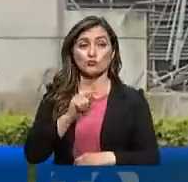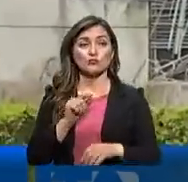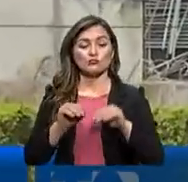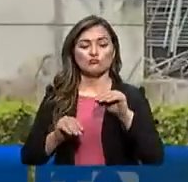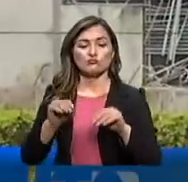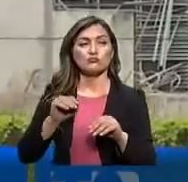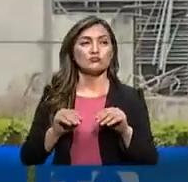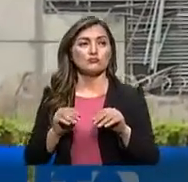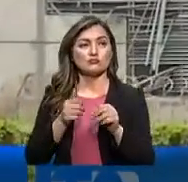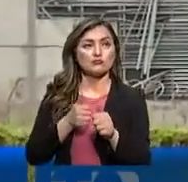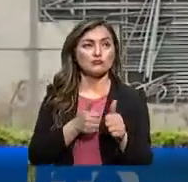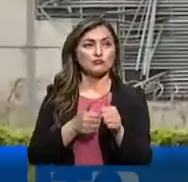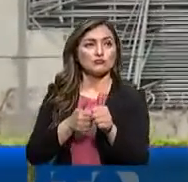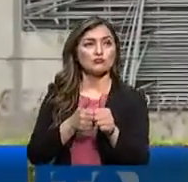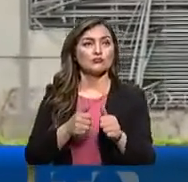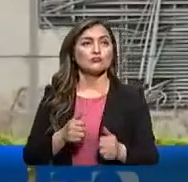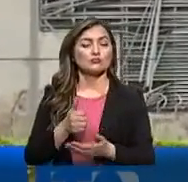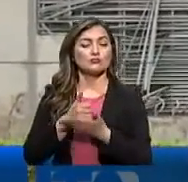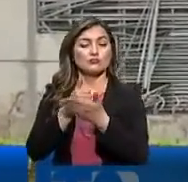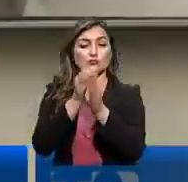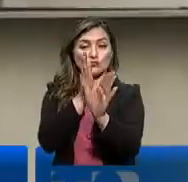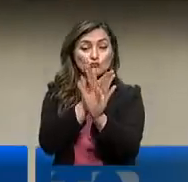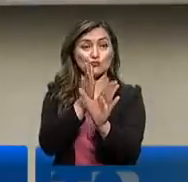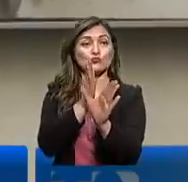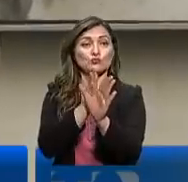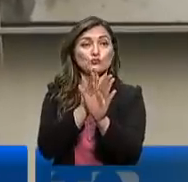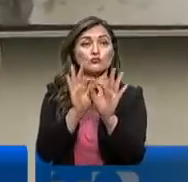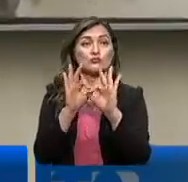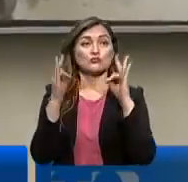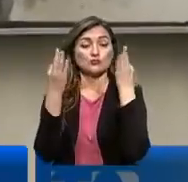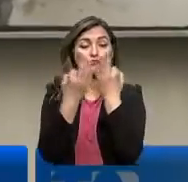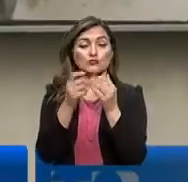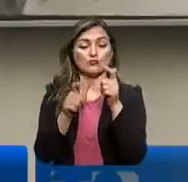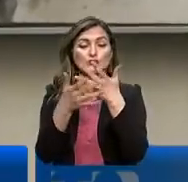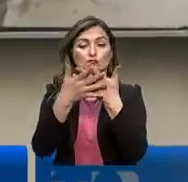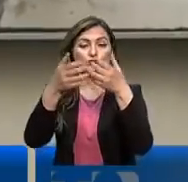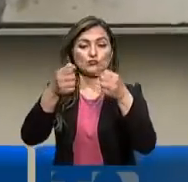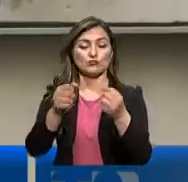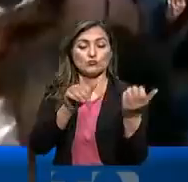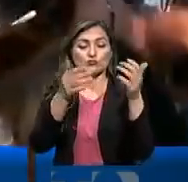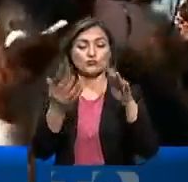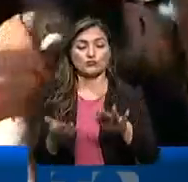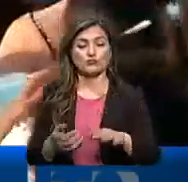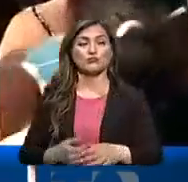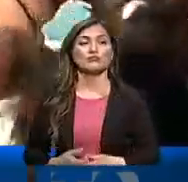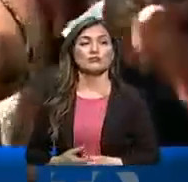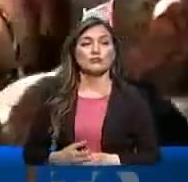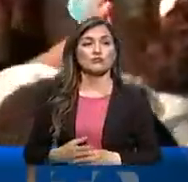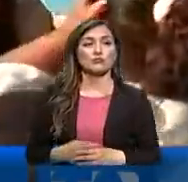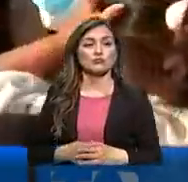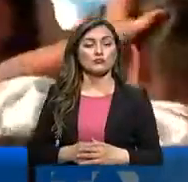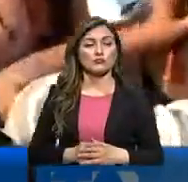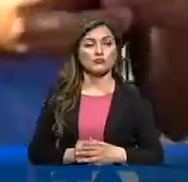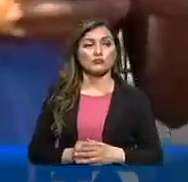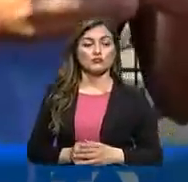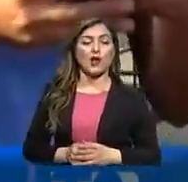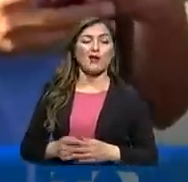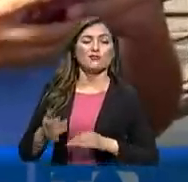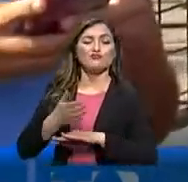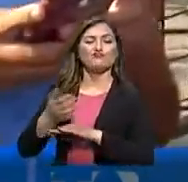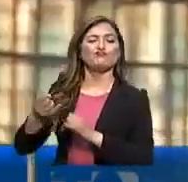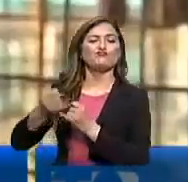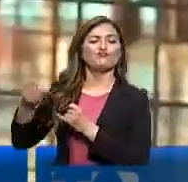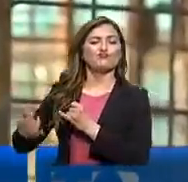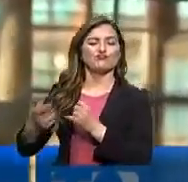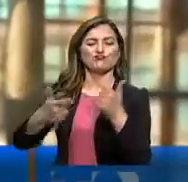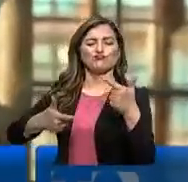están haciendo un seguimiento y brindando ayuda psicológica a los familiares de los PPLs que fallecieron en la última revuelta. Mientras tanto, el